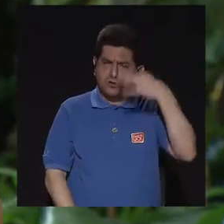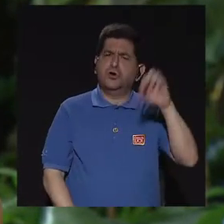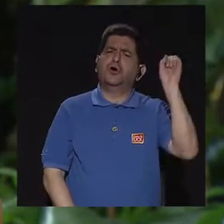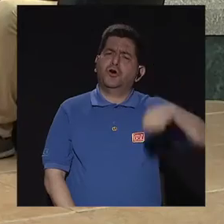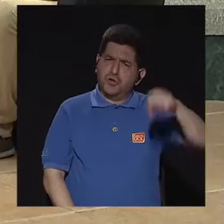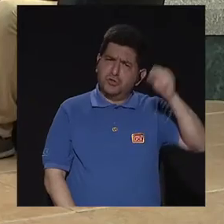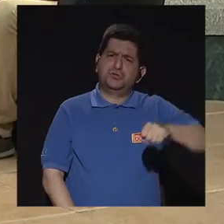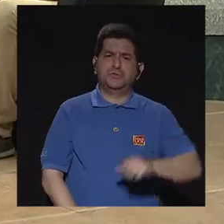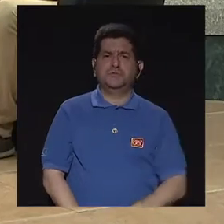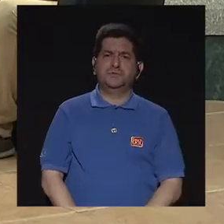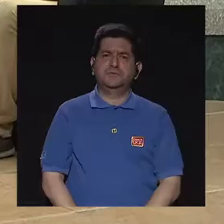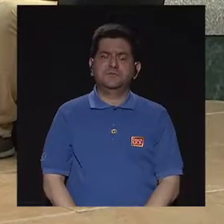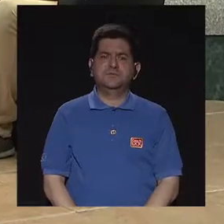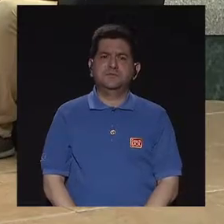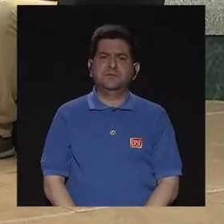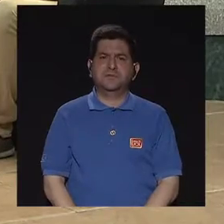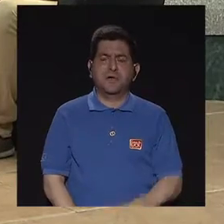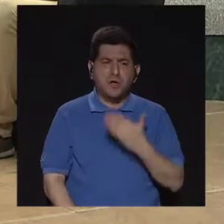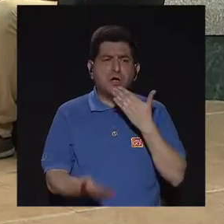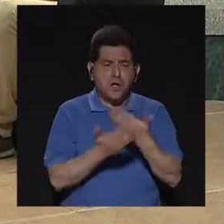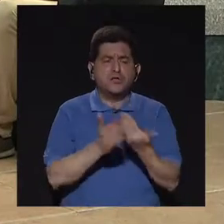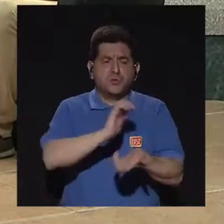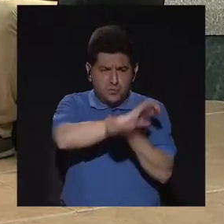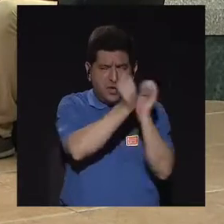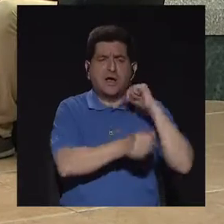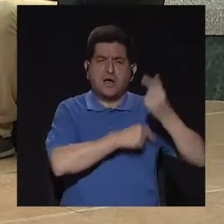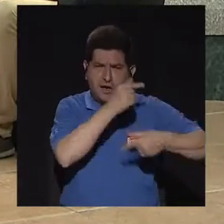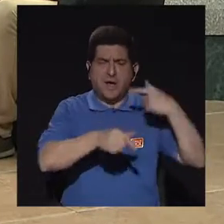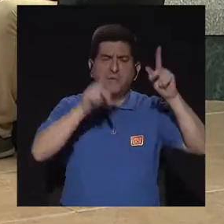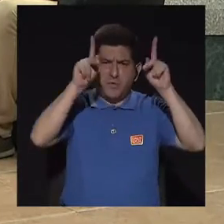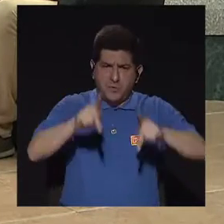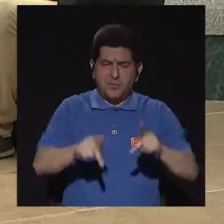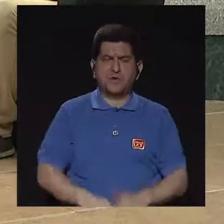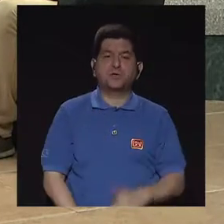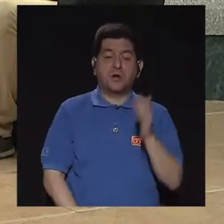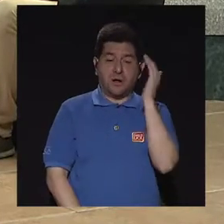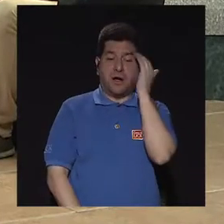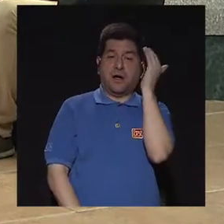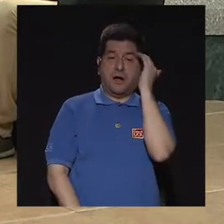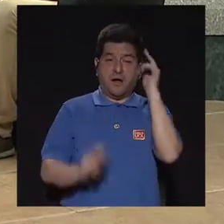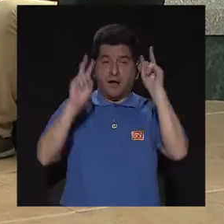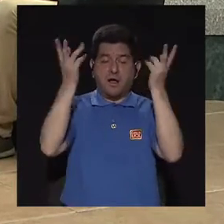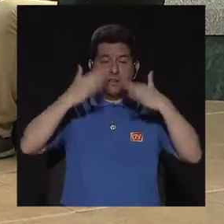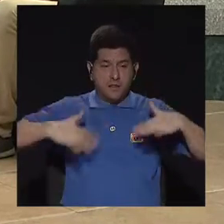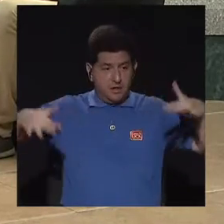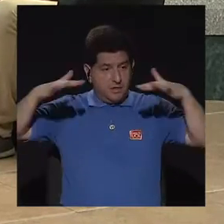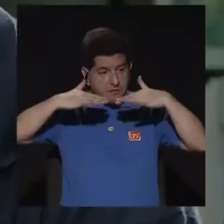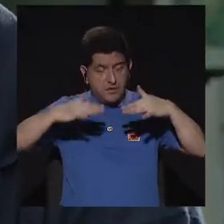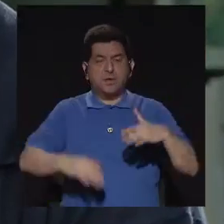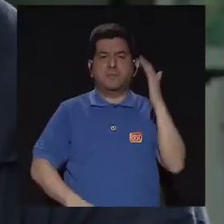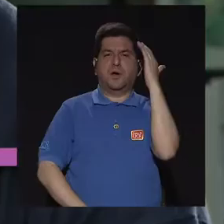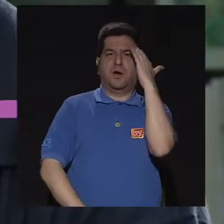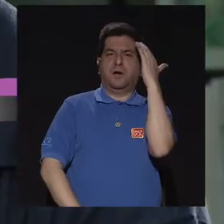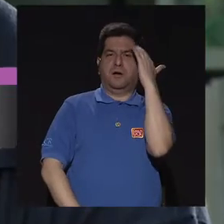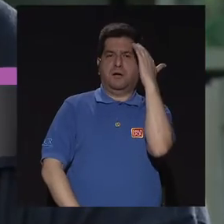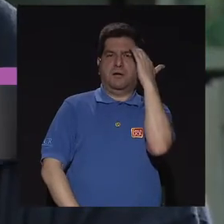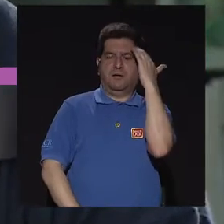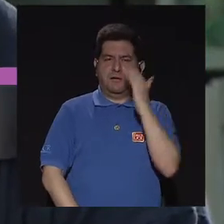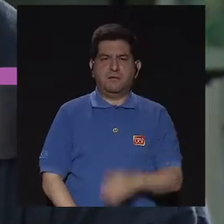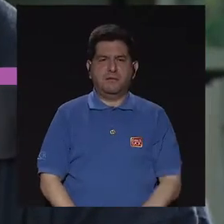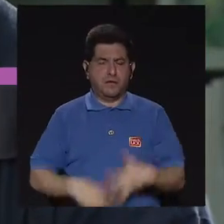sí. Yo siento que es un buen cambio generacional. Creo que la gente está un poco más consciente de temas ambientales, está un poco más